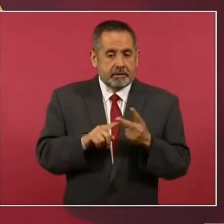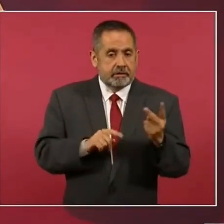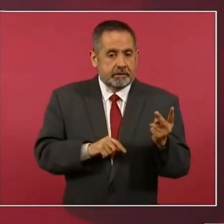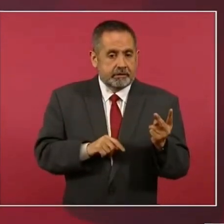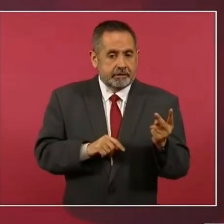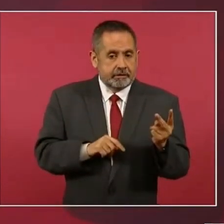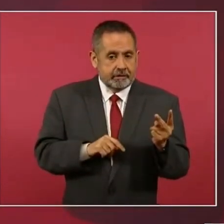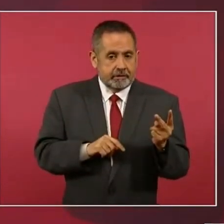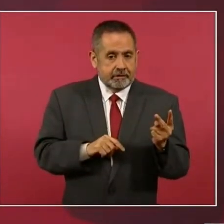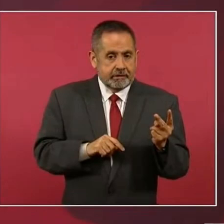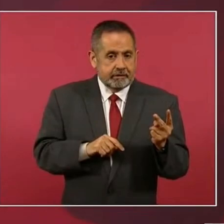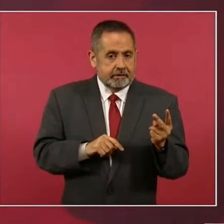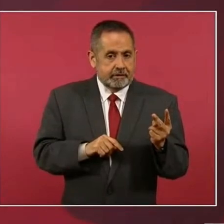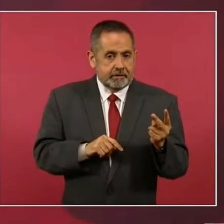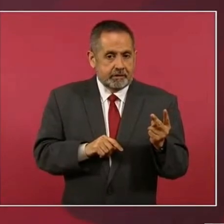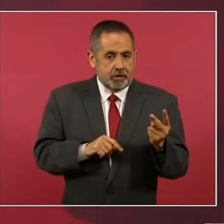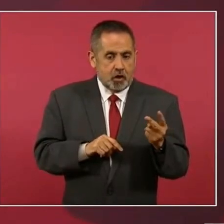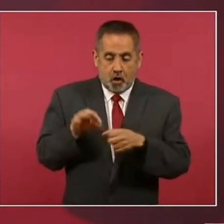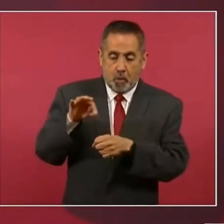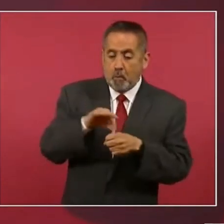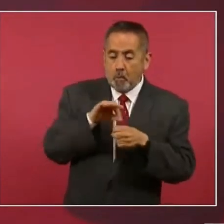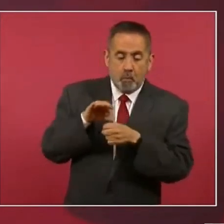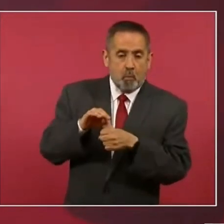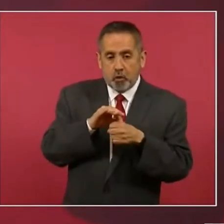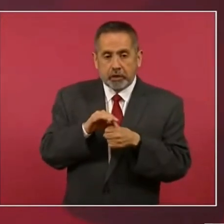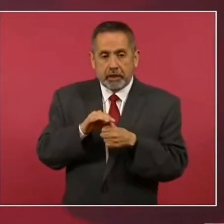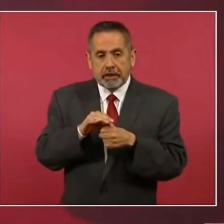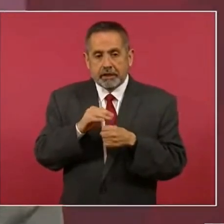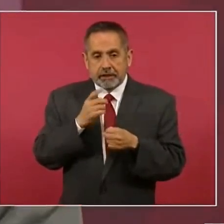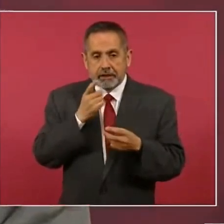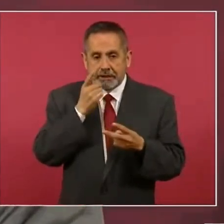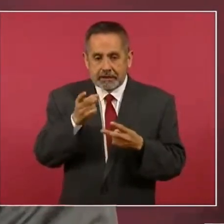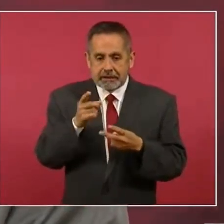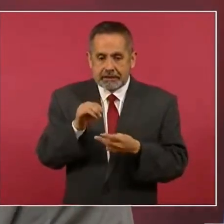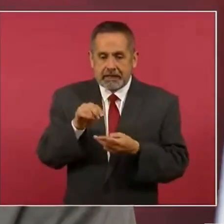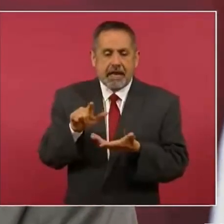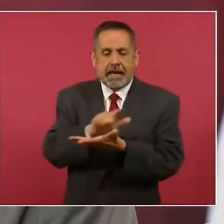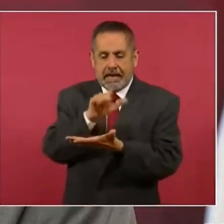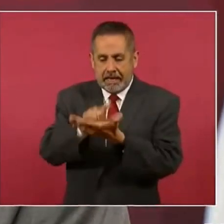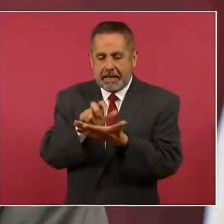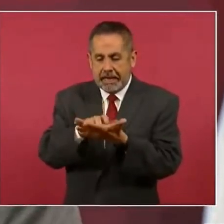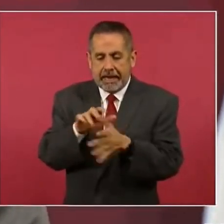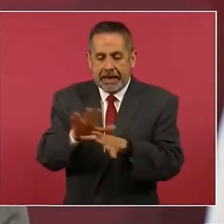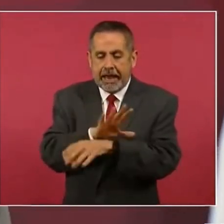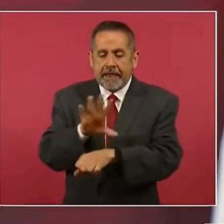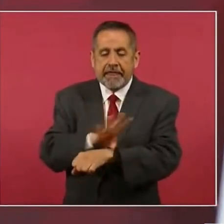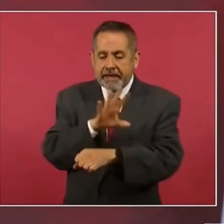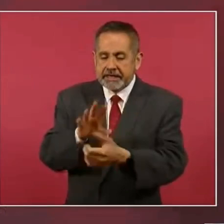votan por la reforma energética.